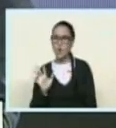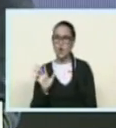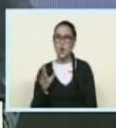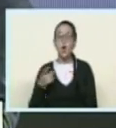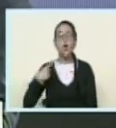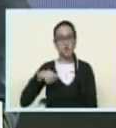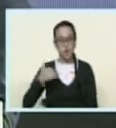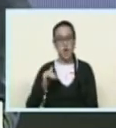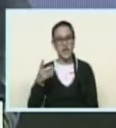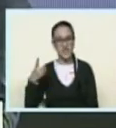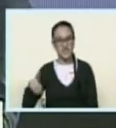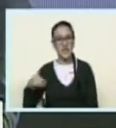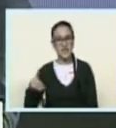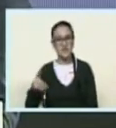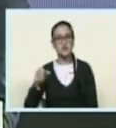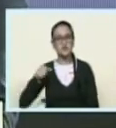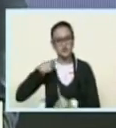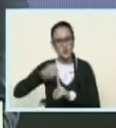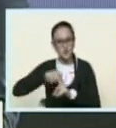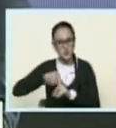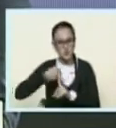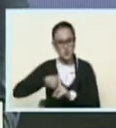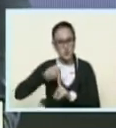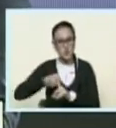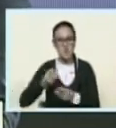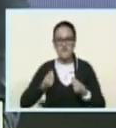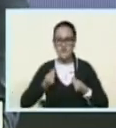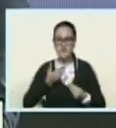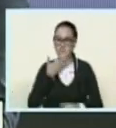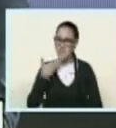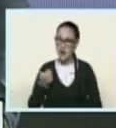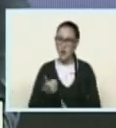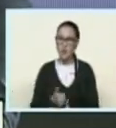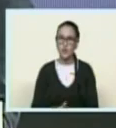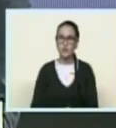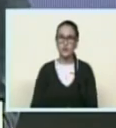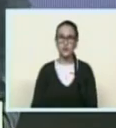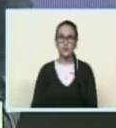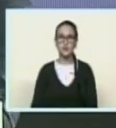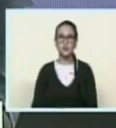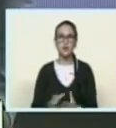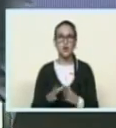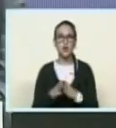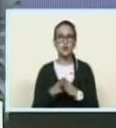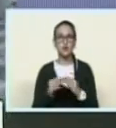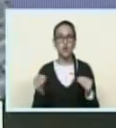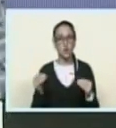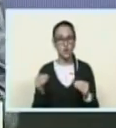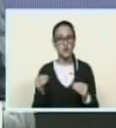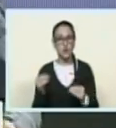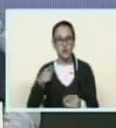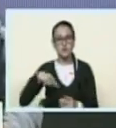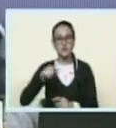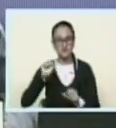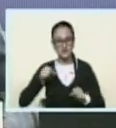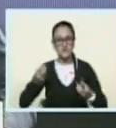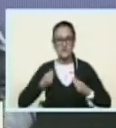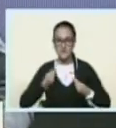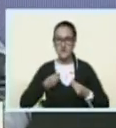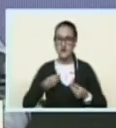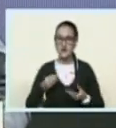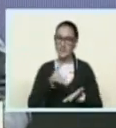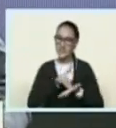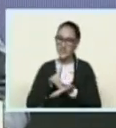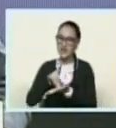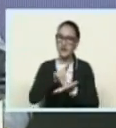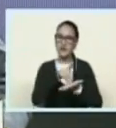todos tenemos derecho y vamos a pelear por él a vivir con dignidad. Todas y todos vamos a vivir con